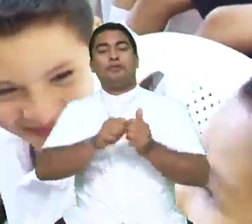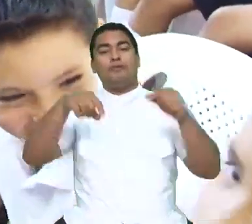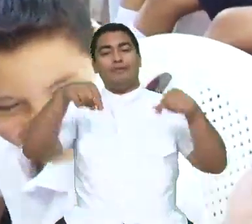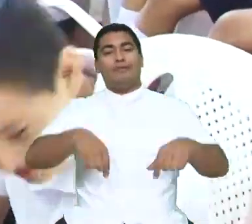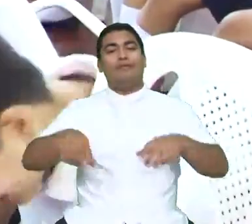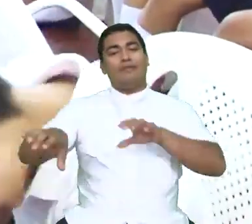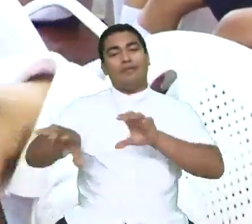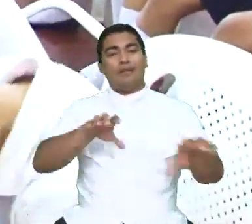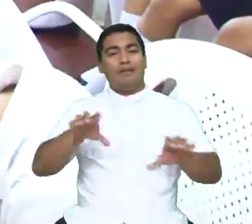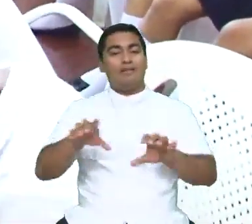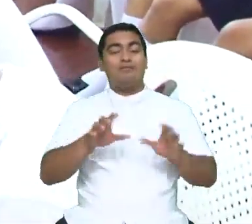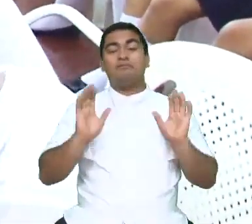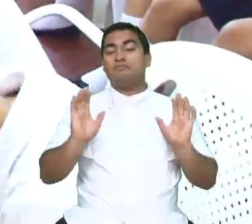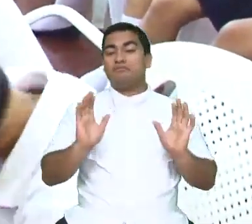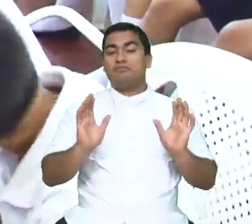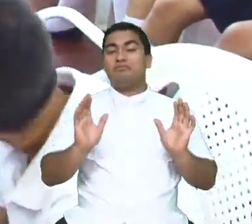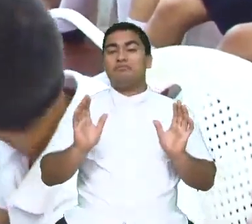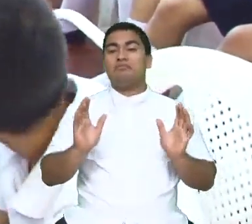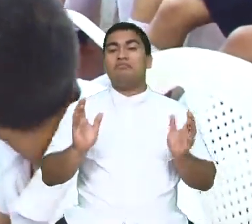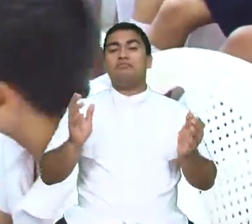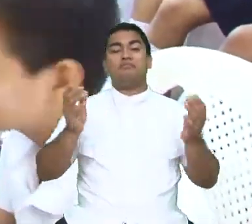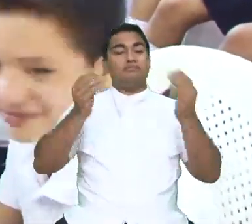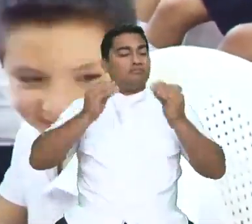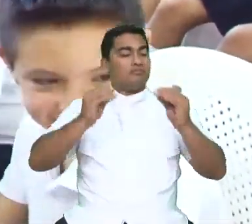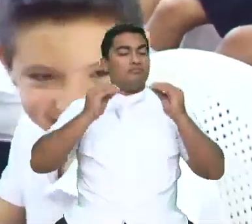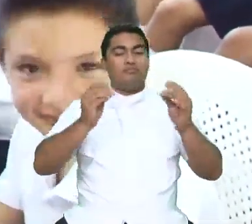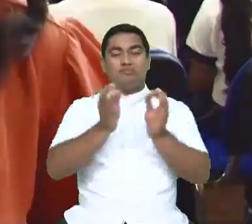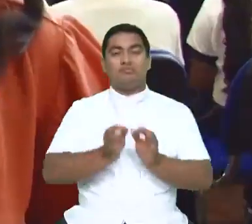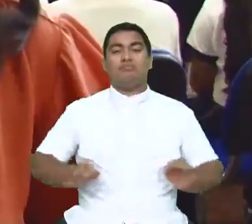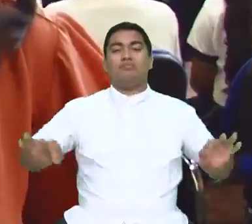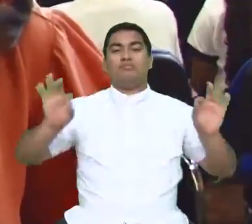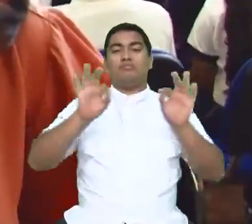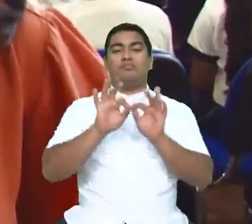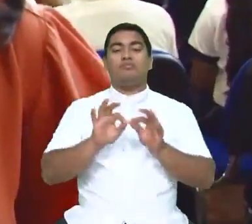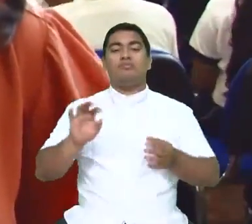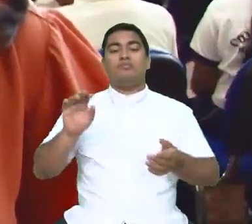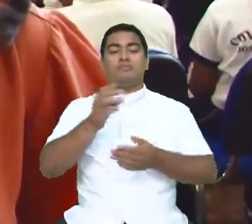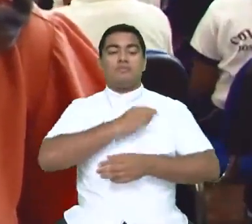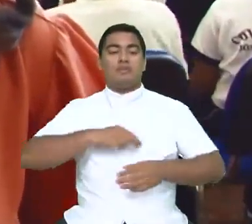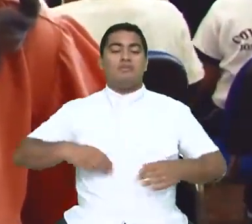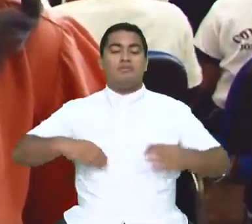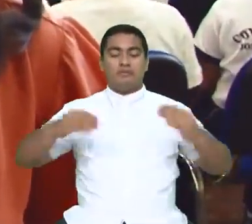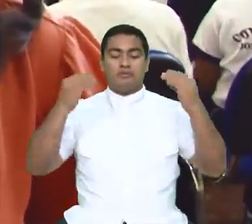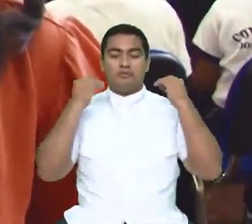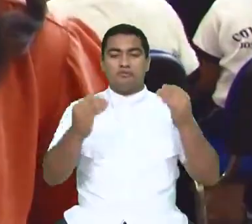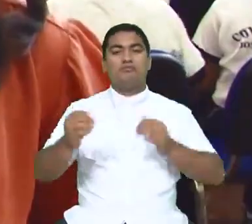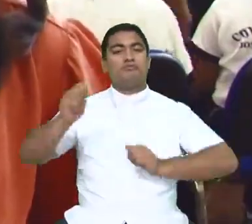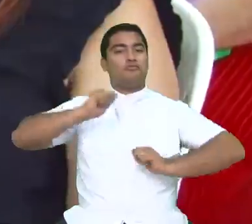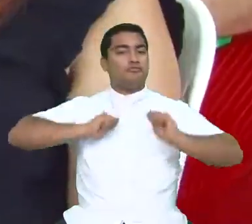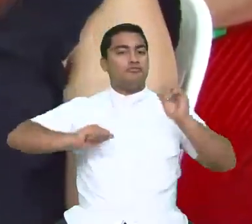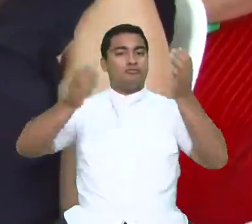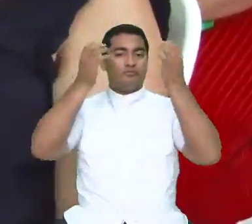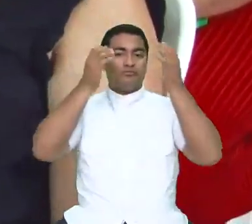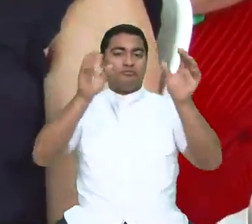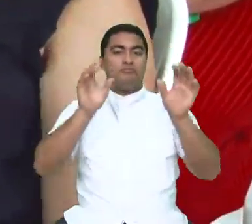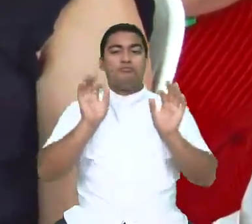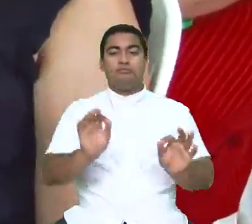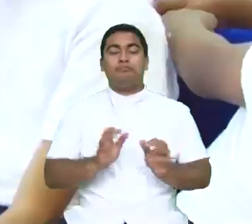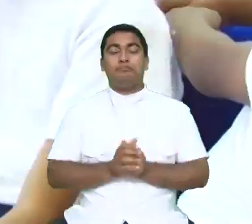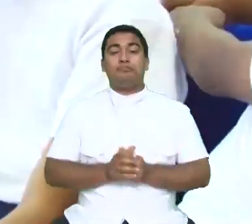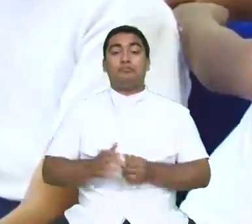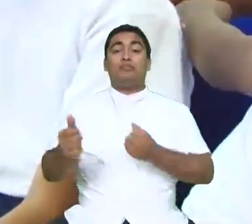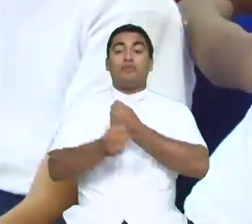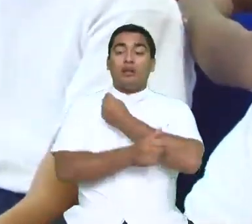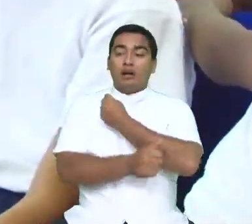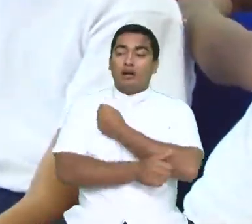actividades extracurriculares, estas líneas educativas que también fortalecemos como MINET, que es el arte y la cultura. Los estudiantes